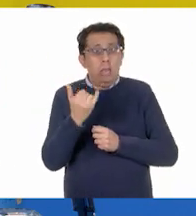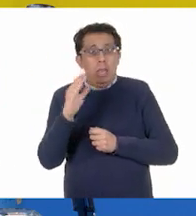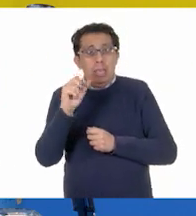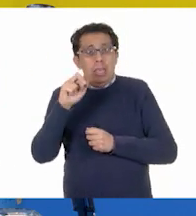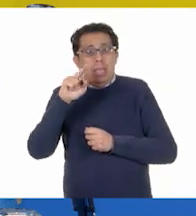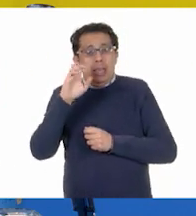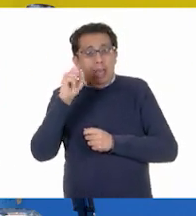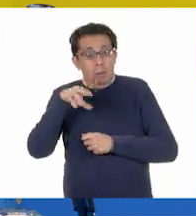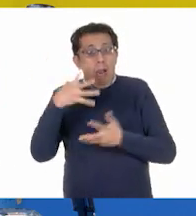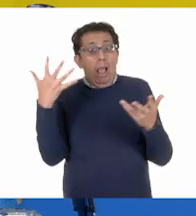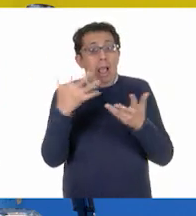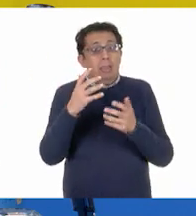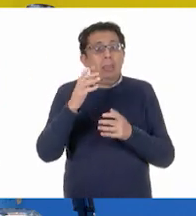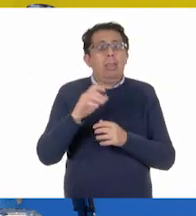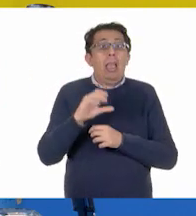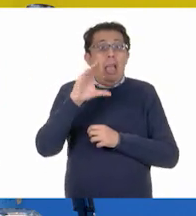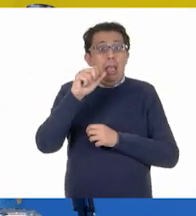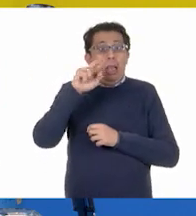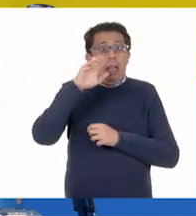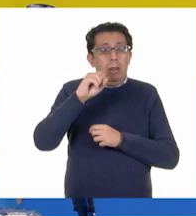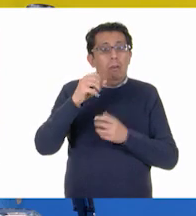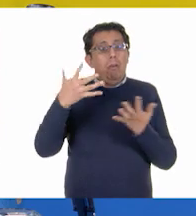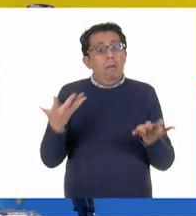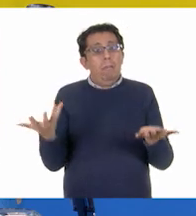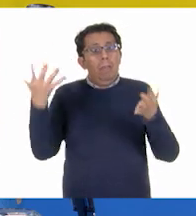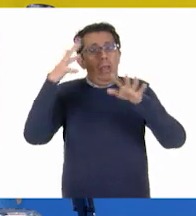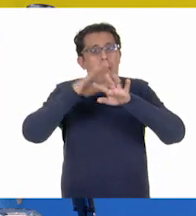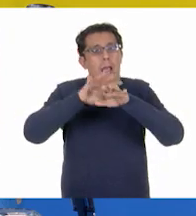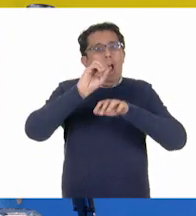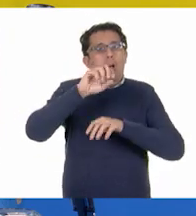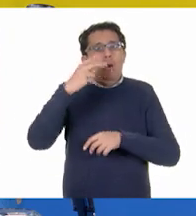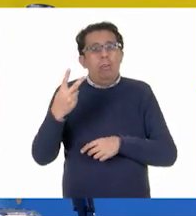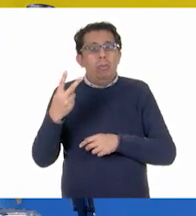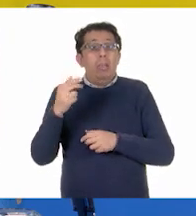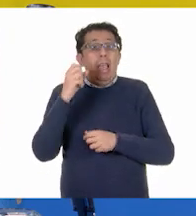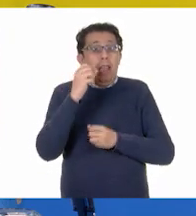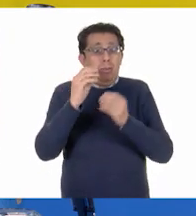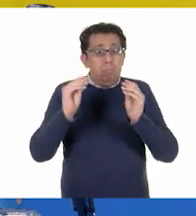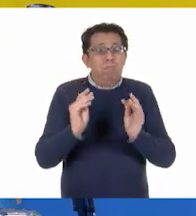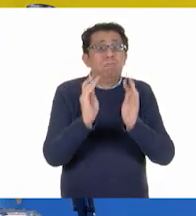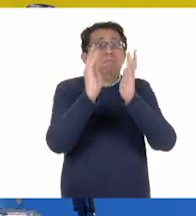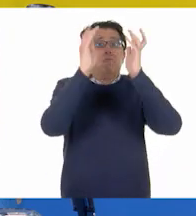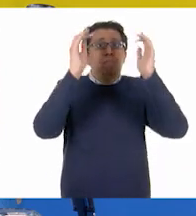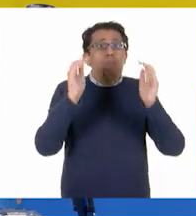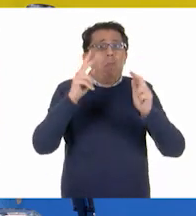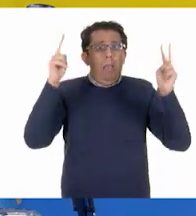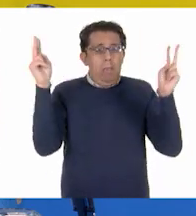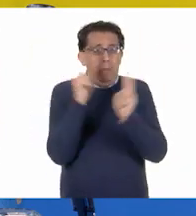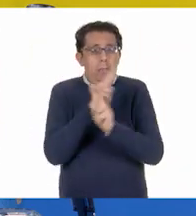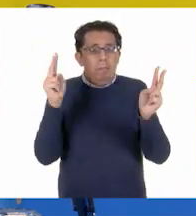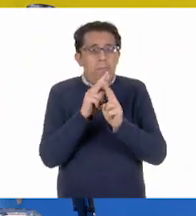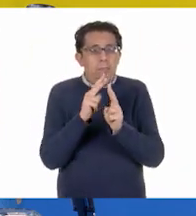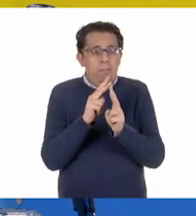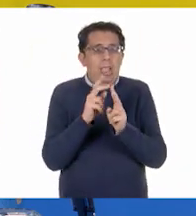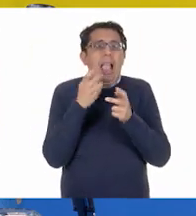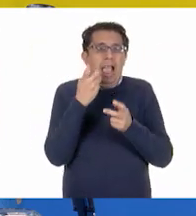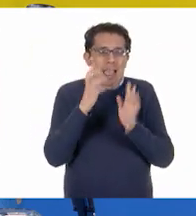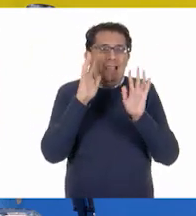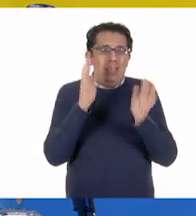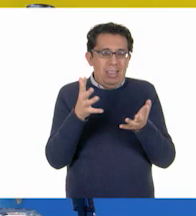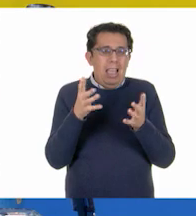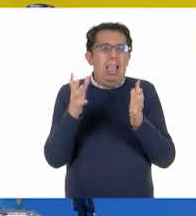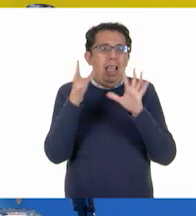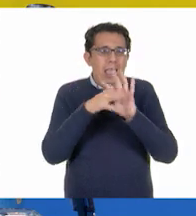con el oxígeno y lo libera al aire. Y ya se ha mencionado el efecto invernadero. Pero a mí lo que no me queda muy